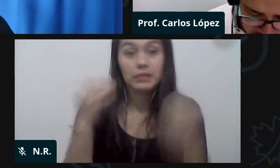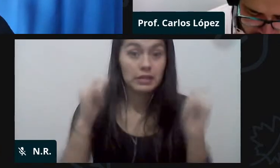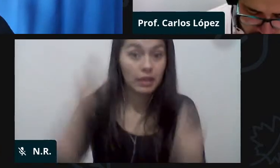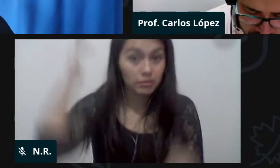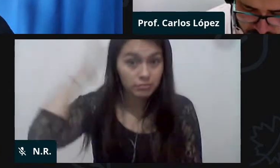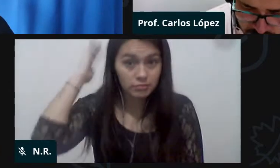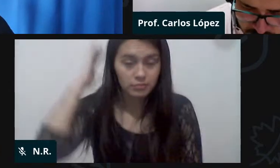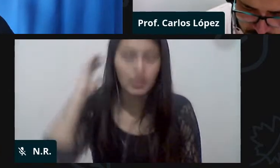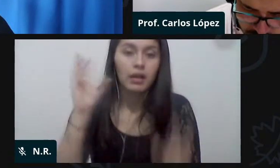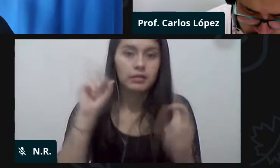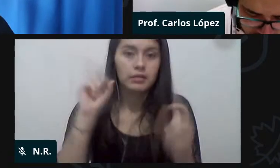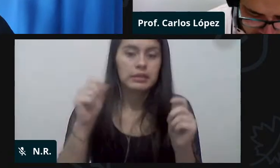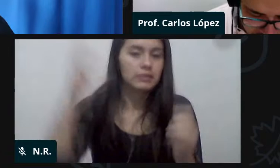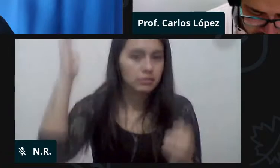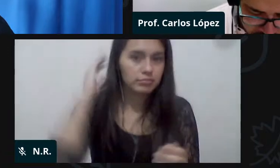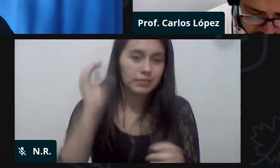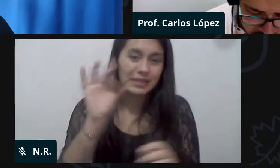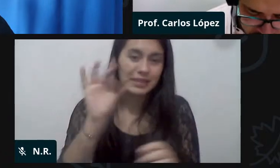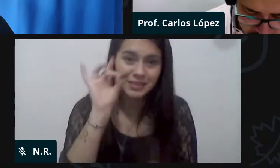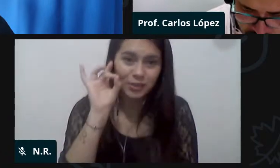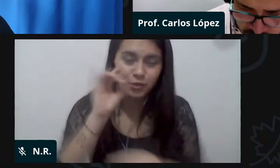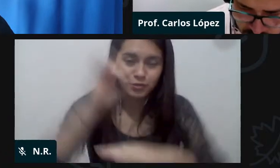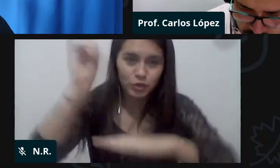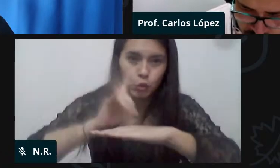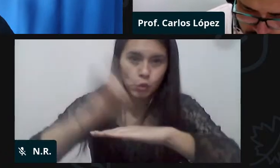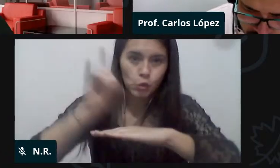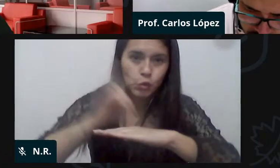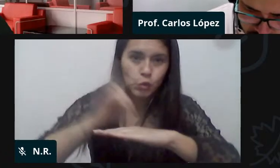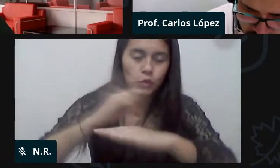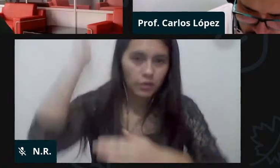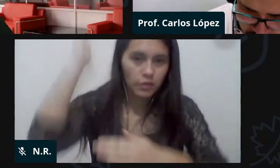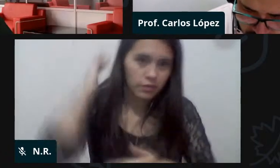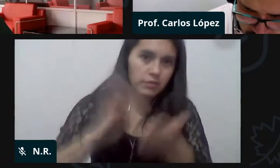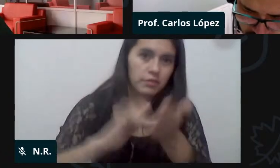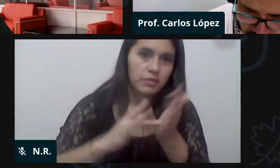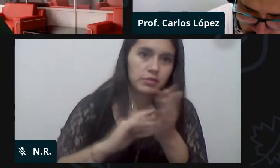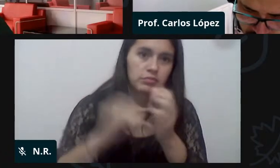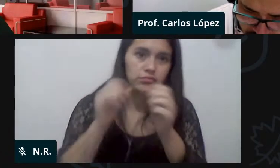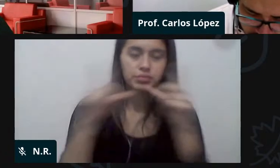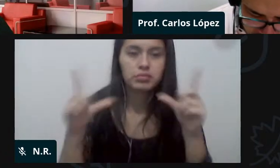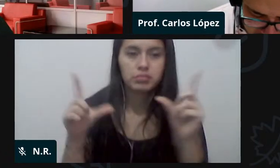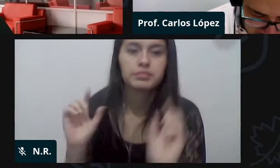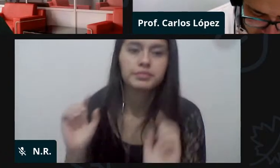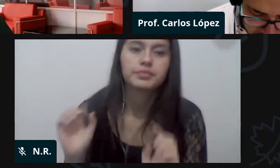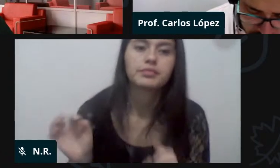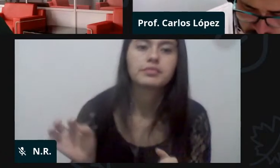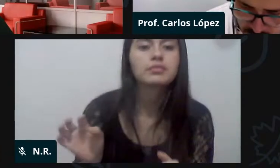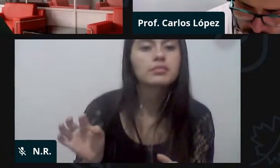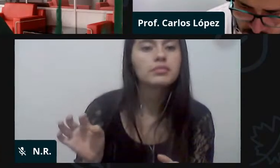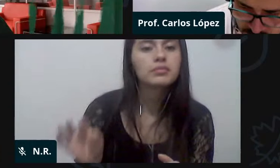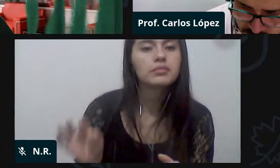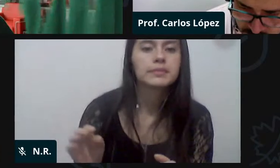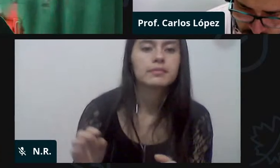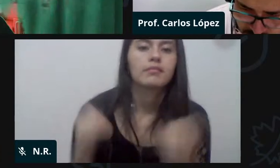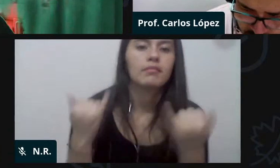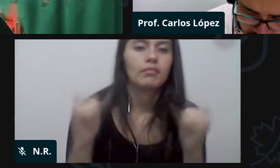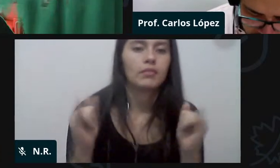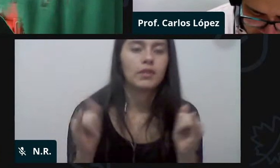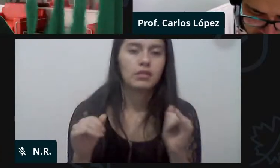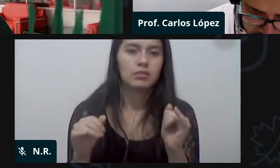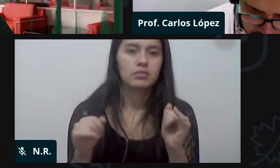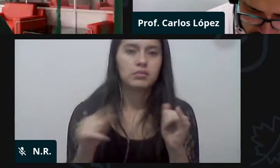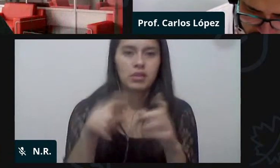y cuando ustedes tengan una imagen de su preferencia, lo que hacen es seleccionarla y aquí pueden